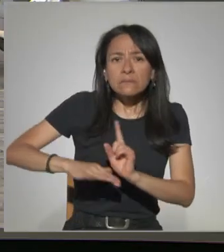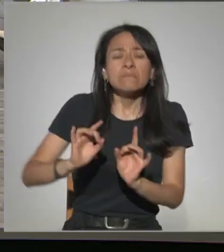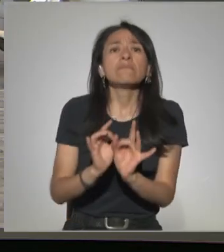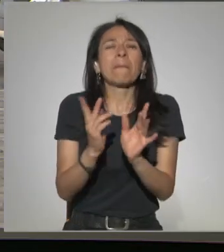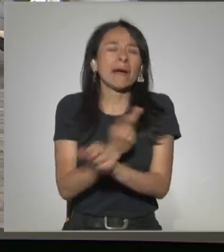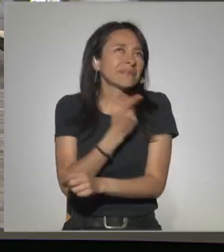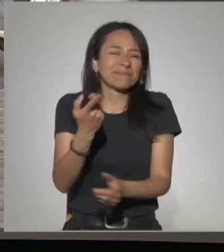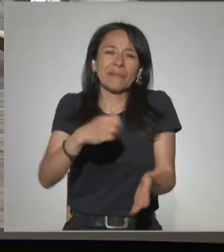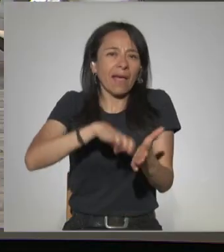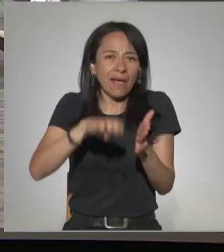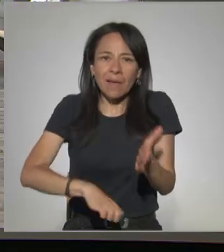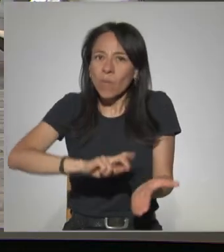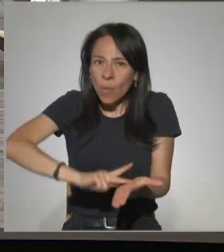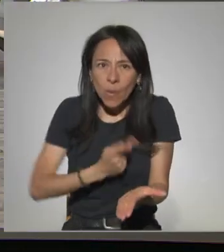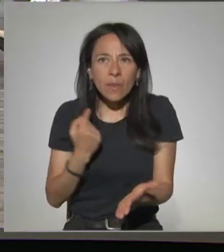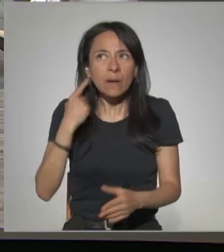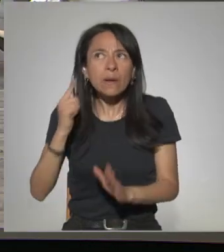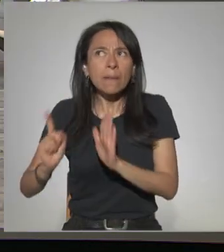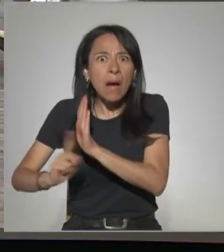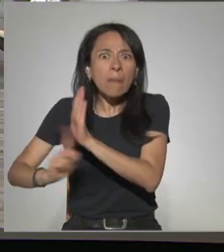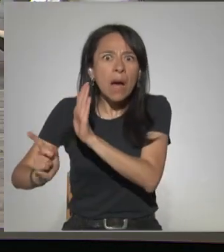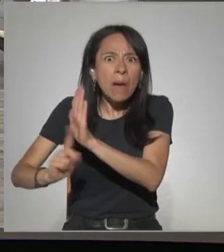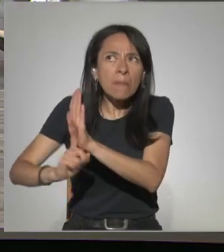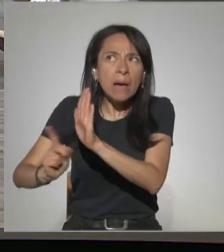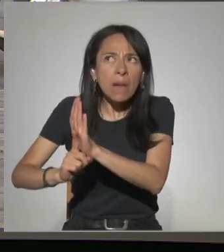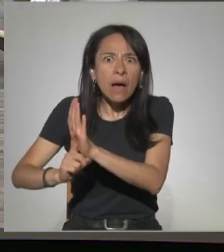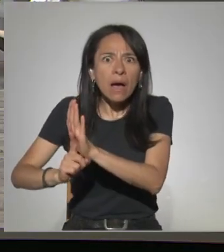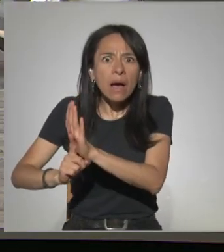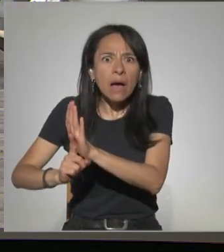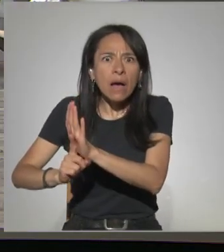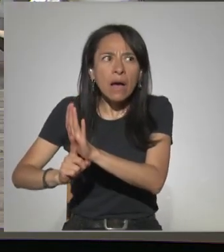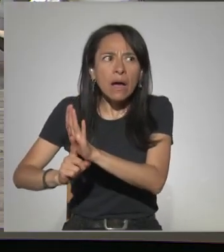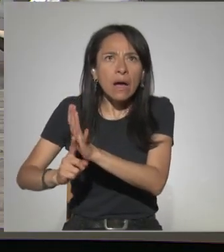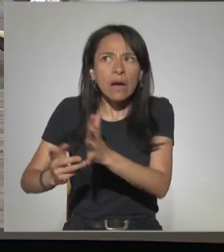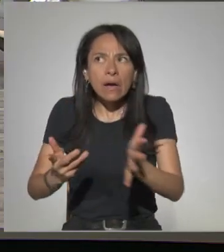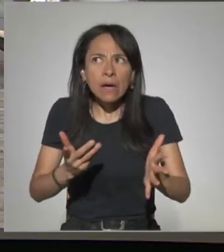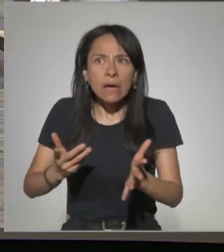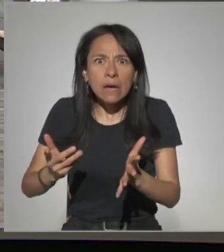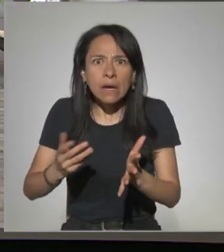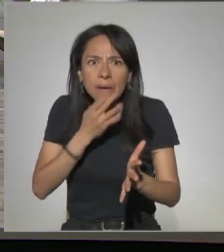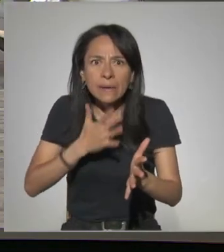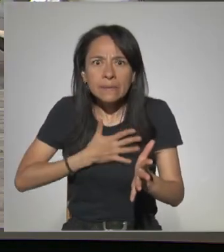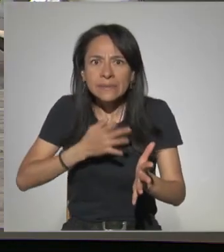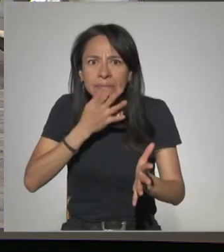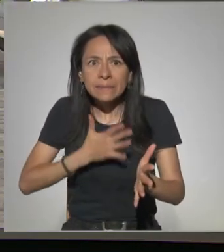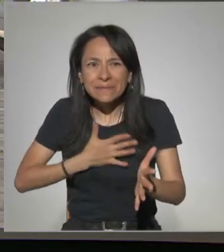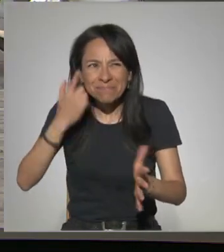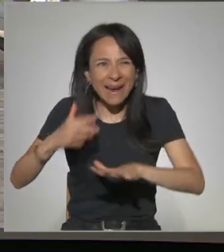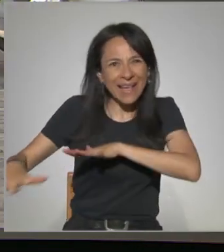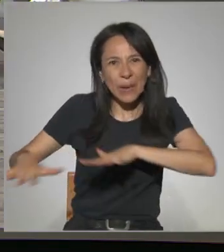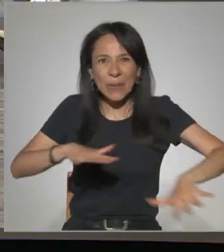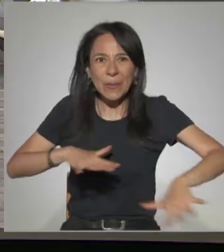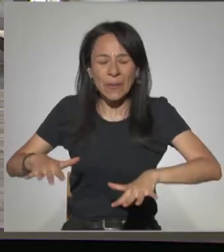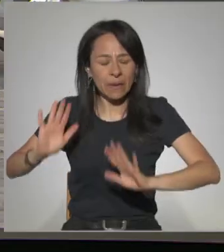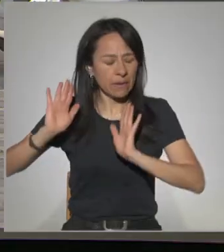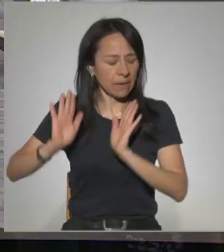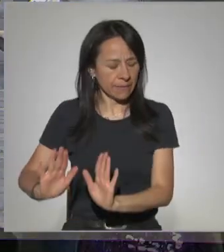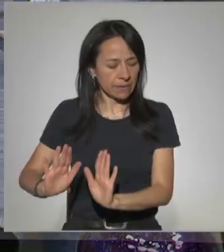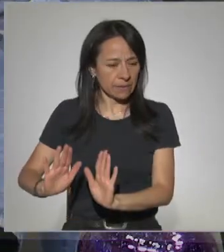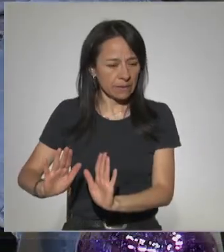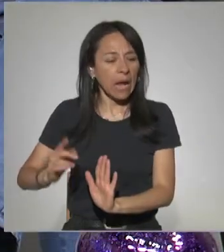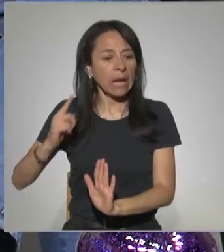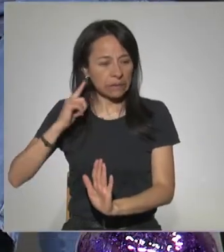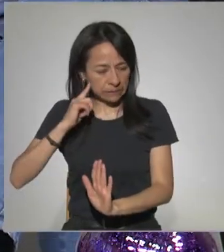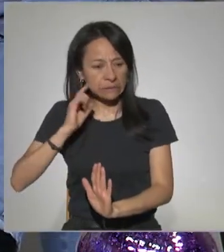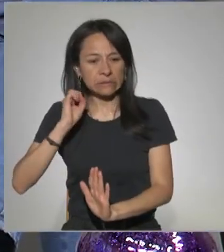alerta sísmica, no hay alerta sísmica, es decir, no hay peligro. Yo me tengo que decir, ¿no? Suena como obvio, pero no